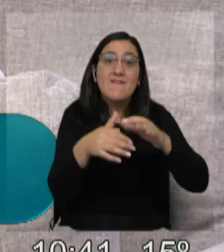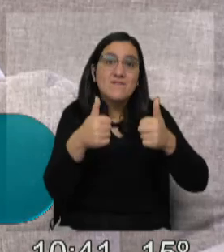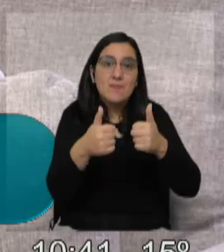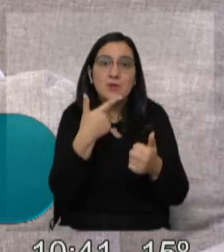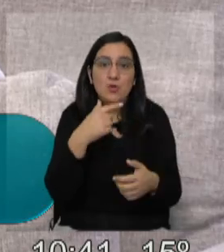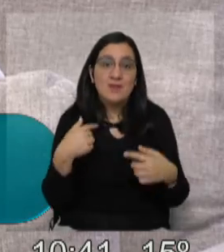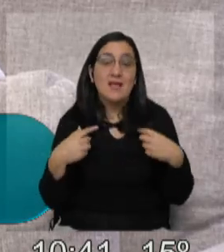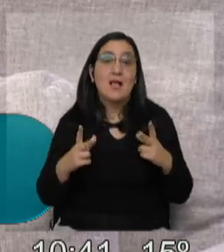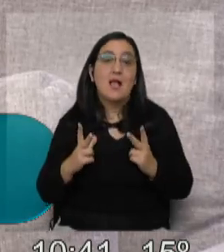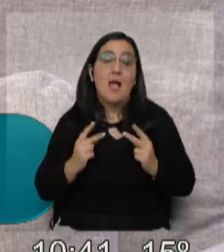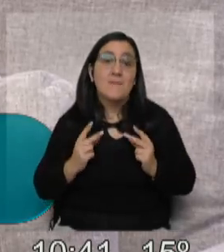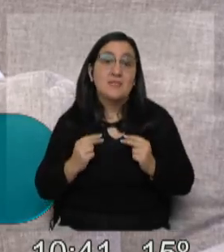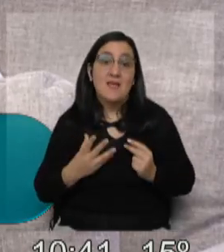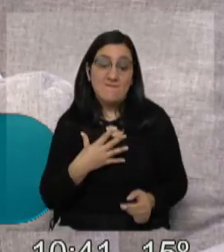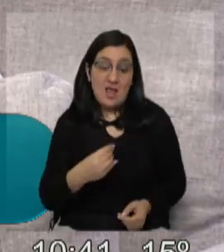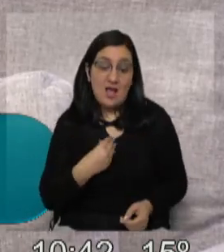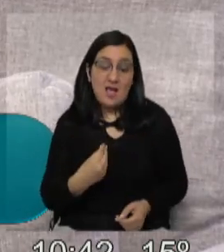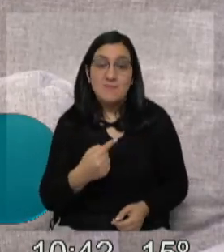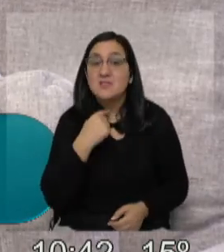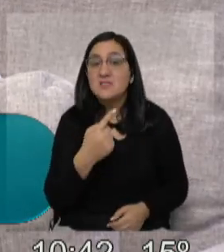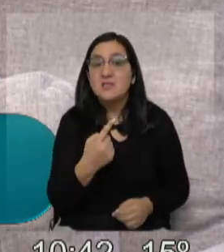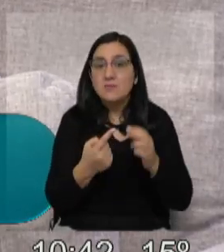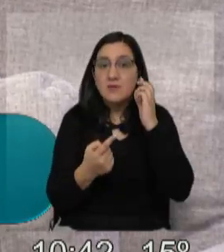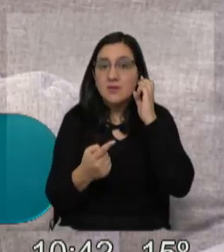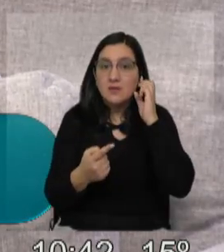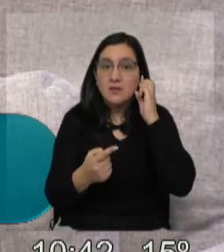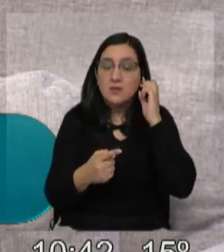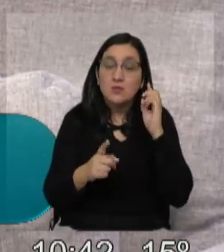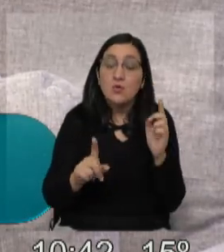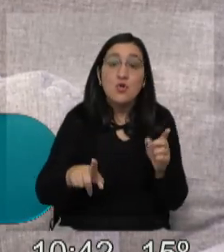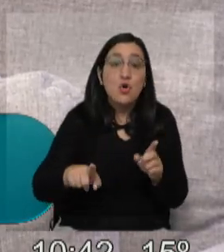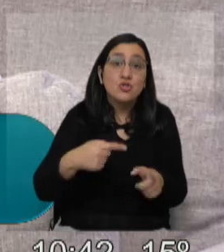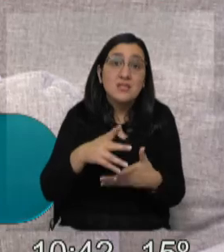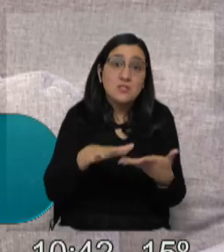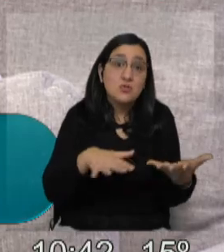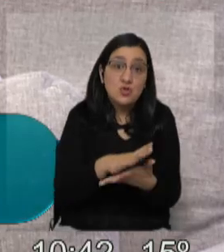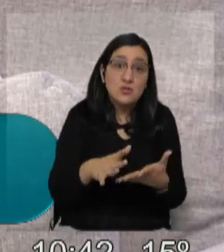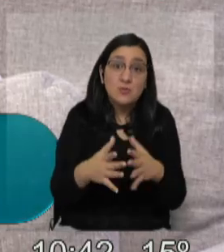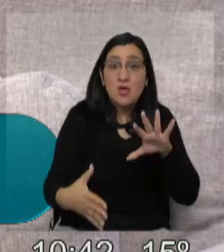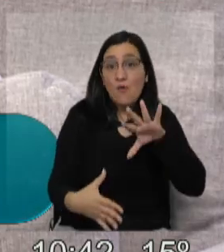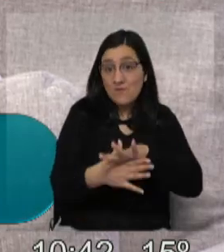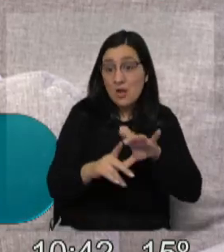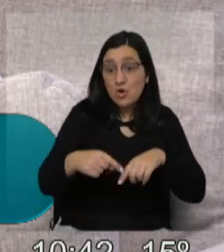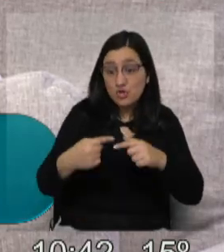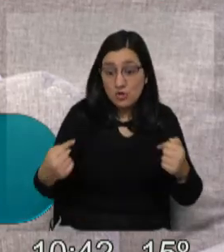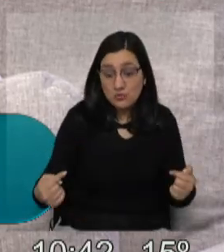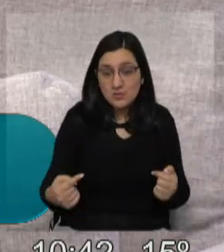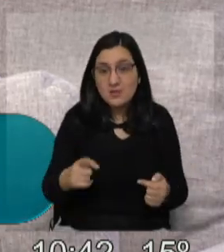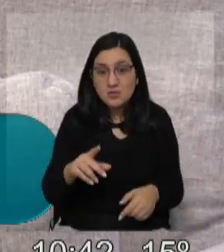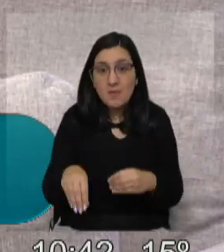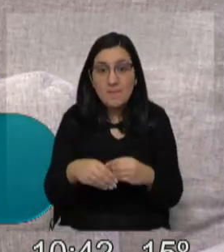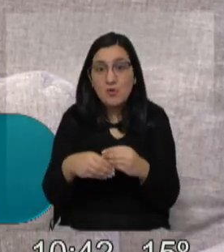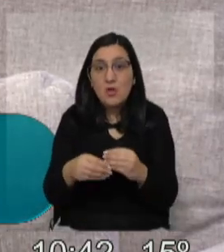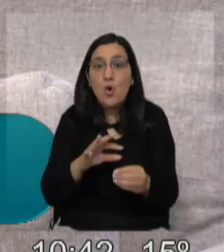Por ejemplo, esta camisa blanca que me la puedo poner en otras 500 situaciones. Claro. ¿Realmente esa pieza me va a aportar o